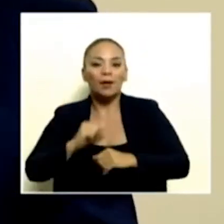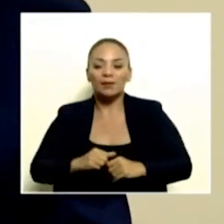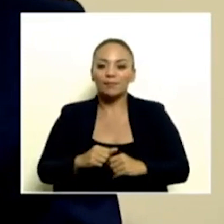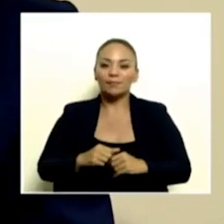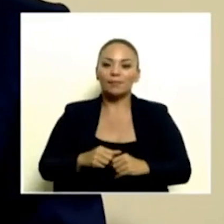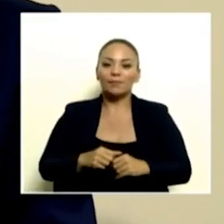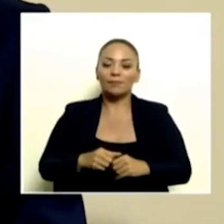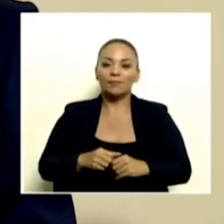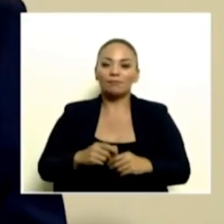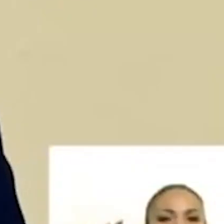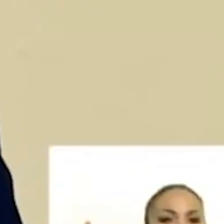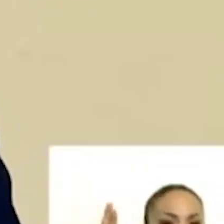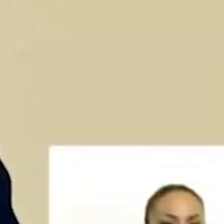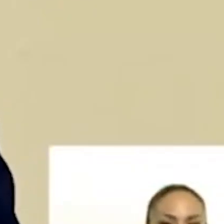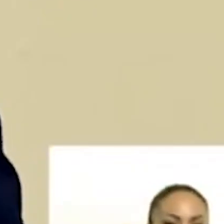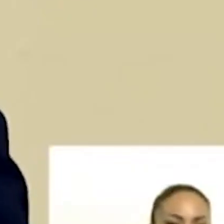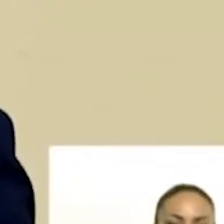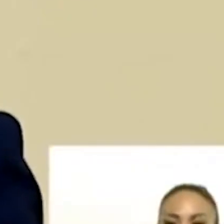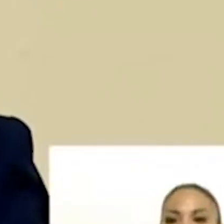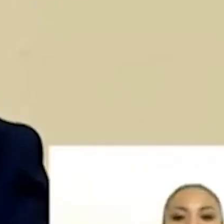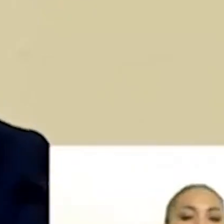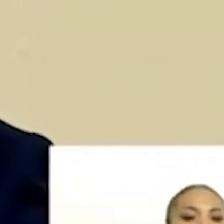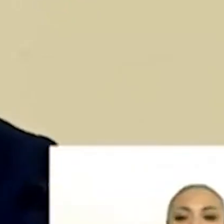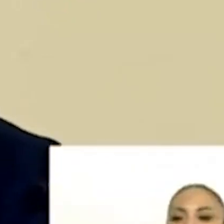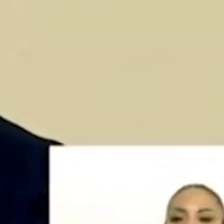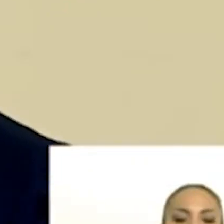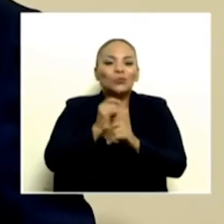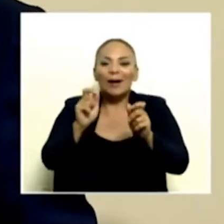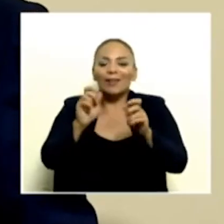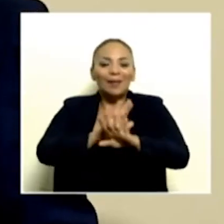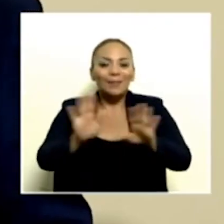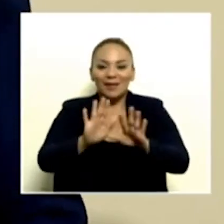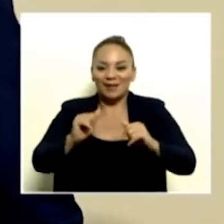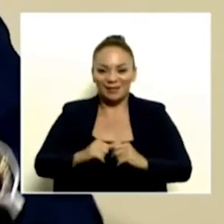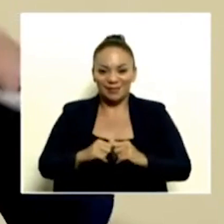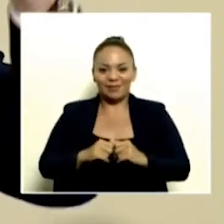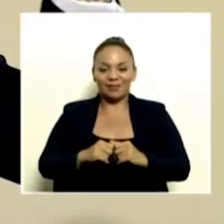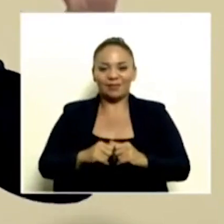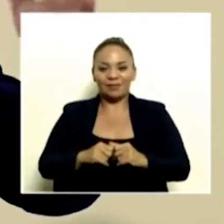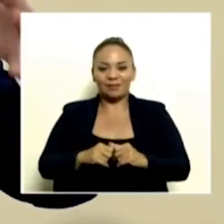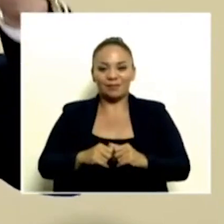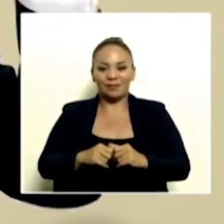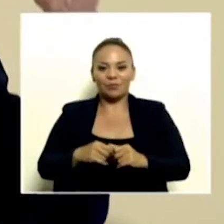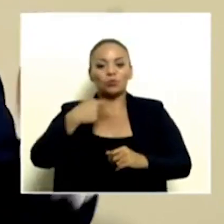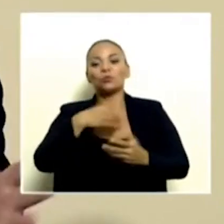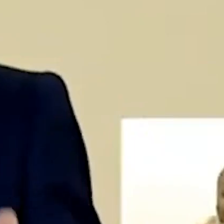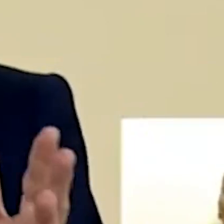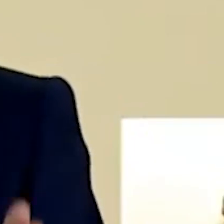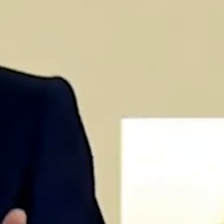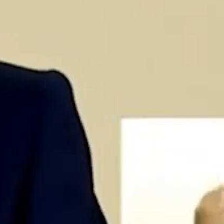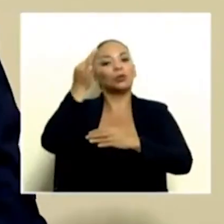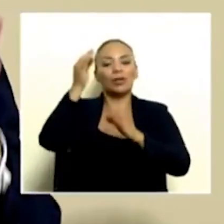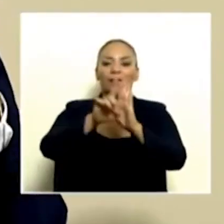analizamos la ley de Holanda nosotros no somos la Constitución académica que lo que quiere es generar teoría legales